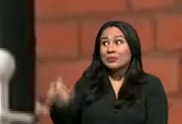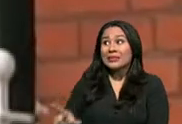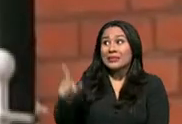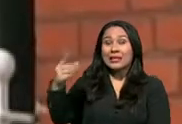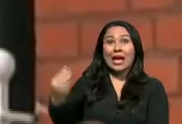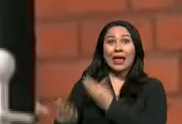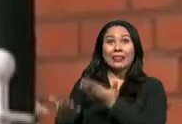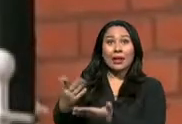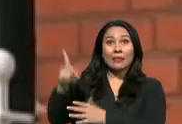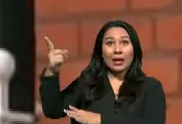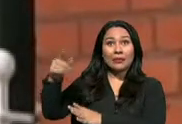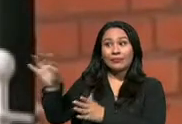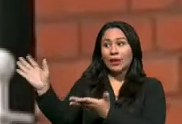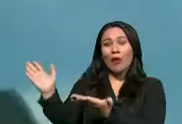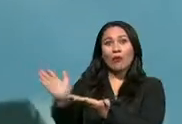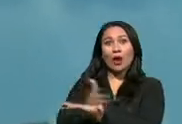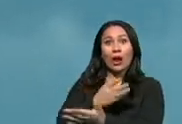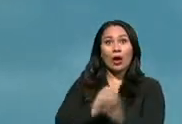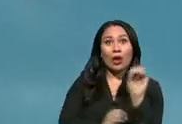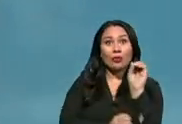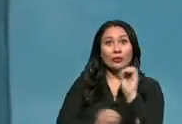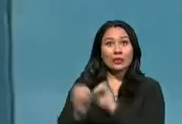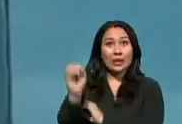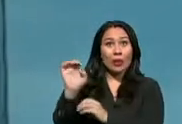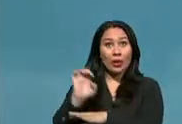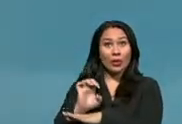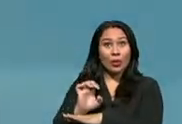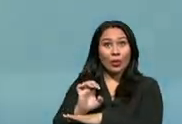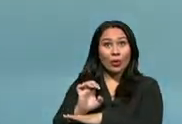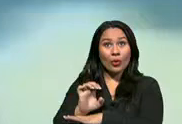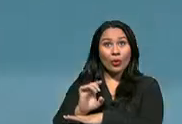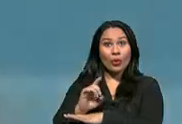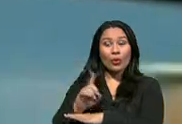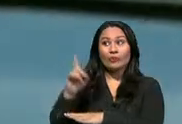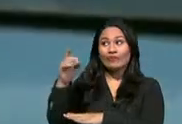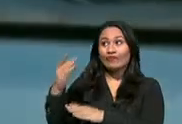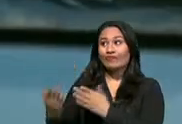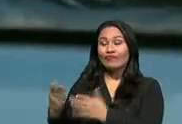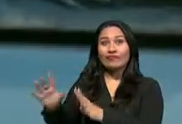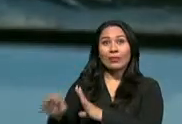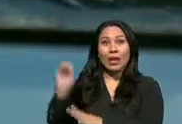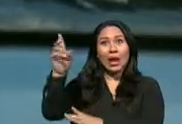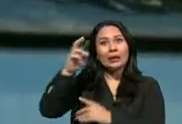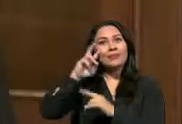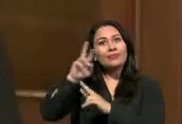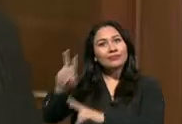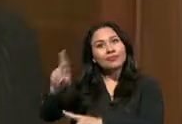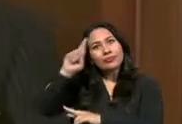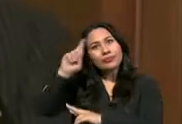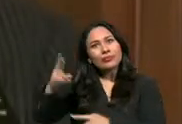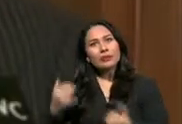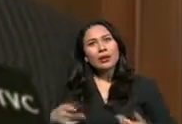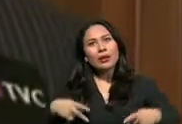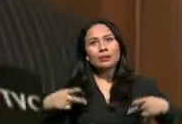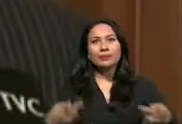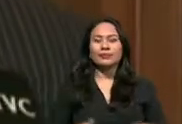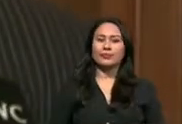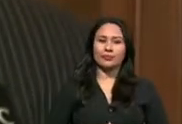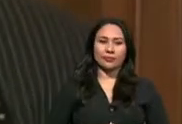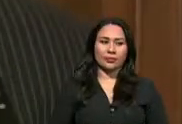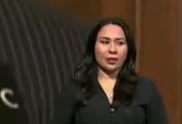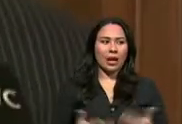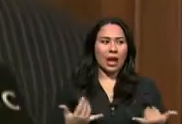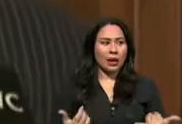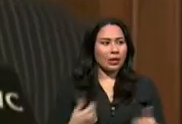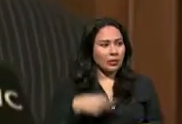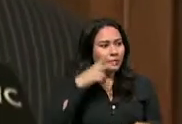podría salir de la embajada. Sí se habla que sería bajo aseguramiento de la integridad de vida. Primero, que se va a establecer un salvoconducto a través